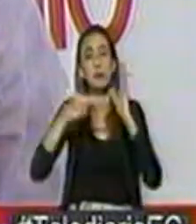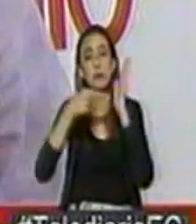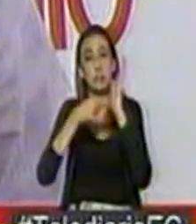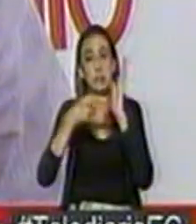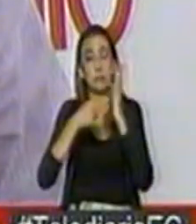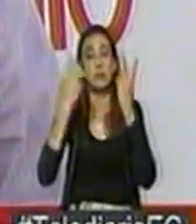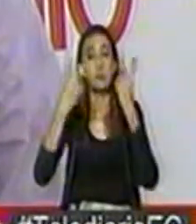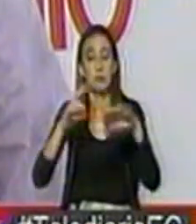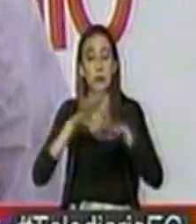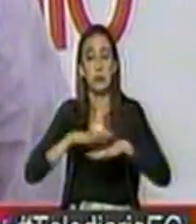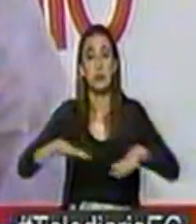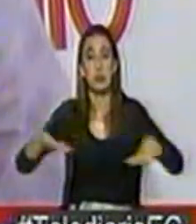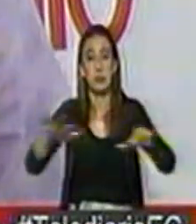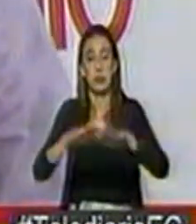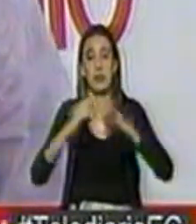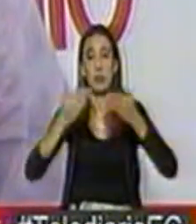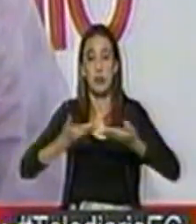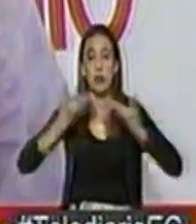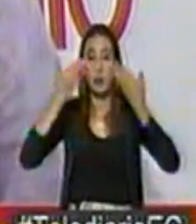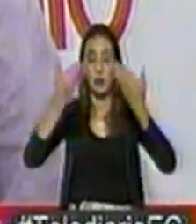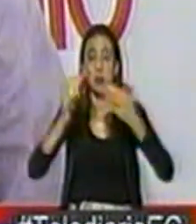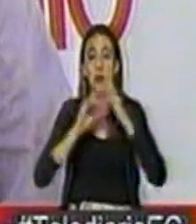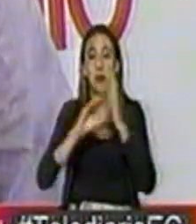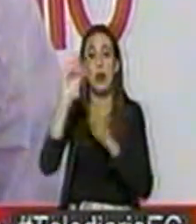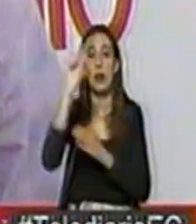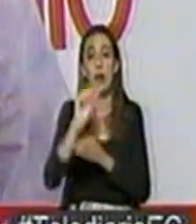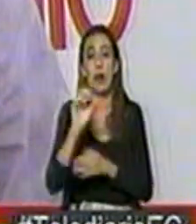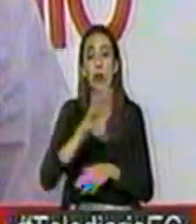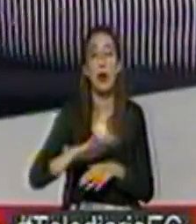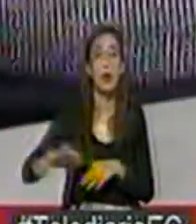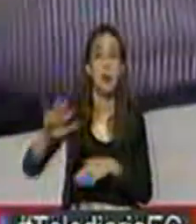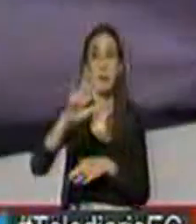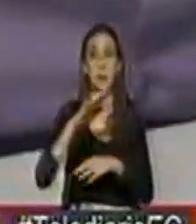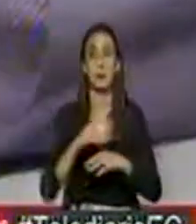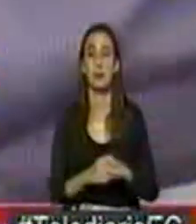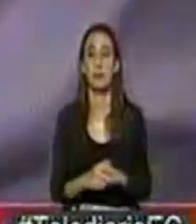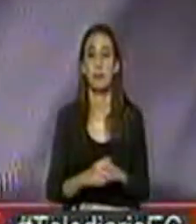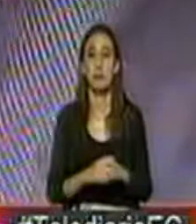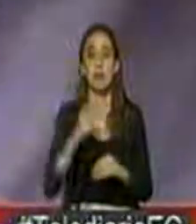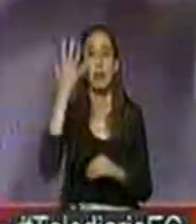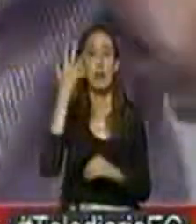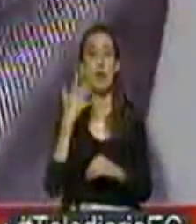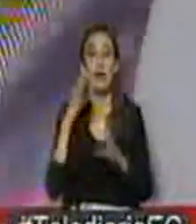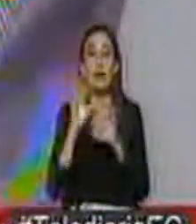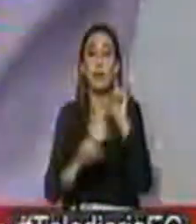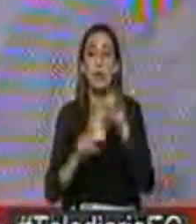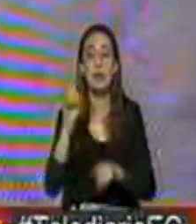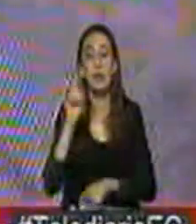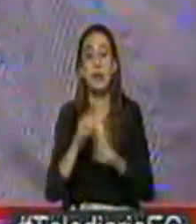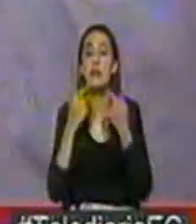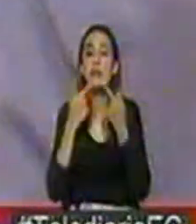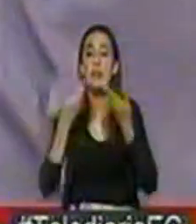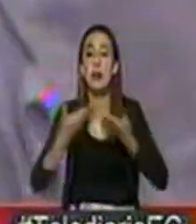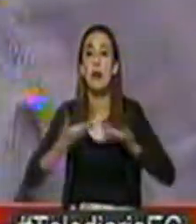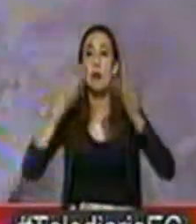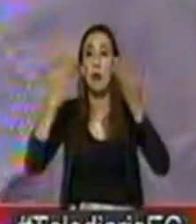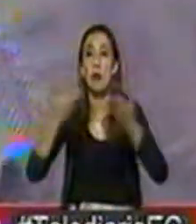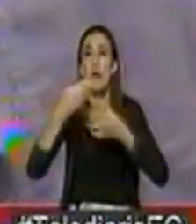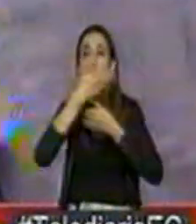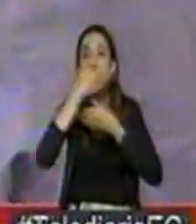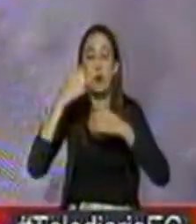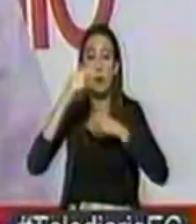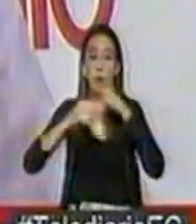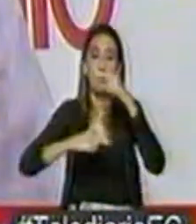de materia prima, de insumos, hay que reducirlos para hacernos competitivos. Díaz manifestó que el sector privado tiene de su lado que mejorar e innovar en